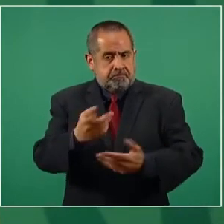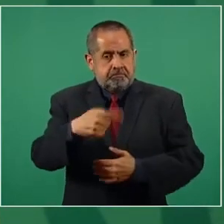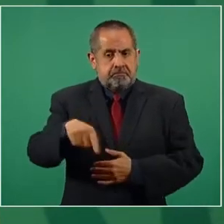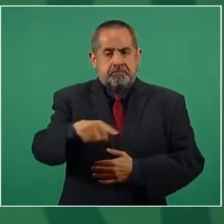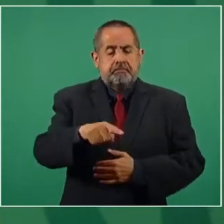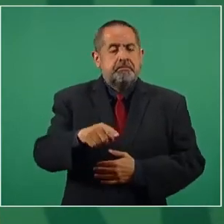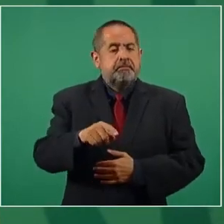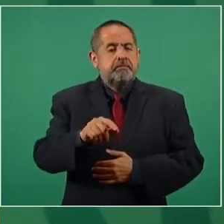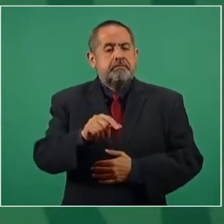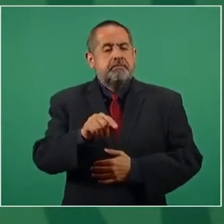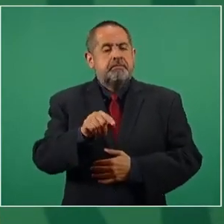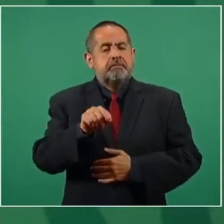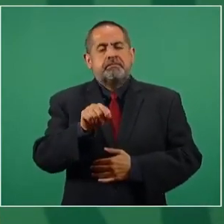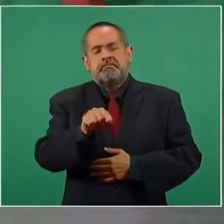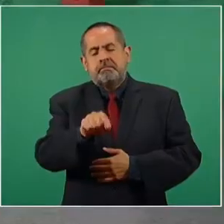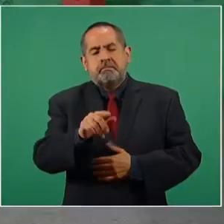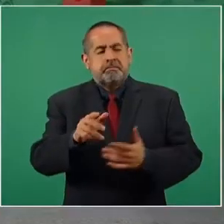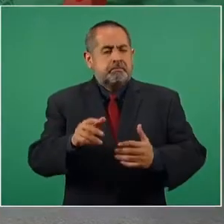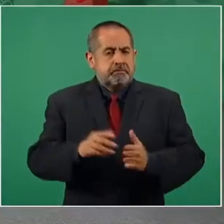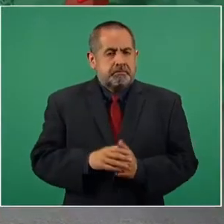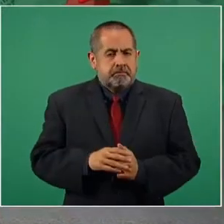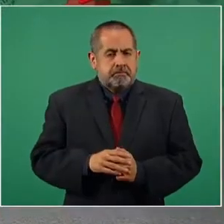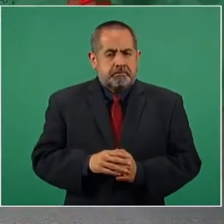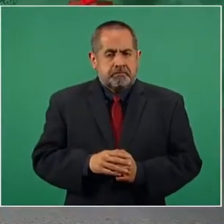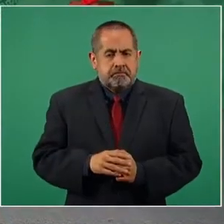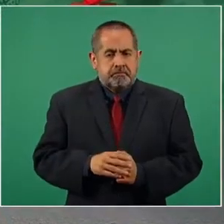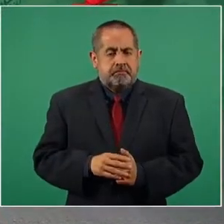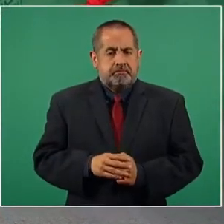a los